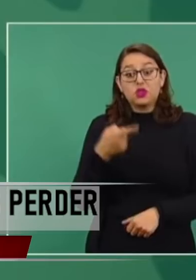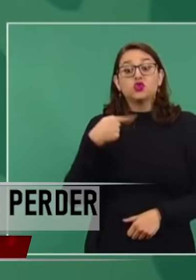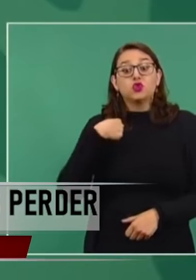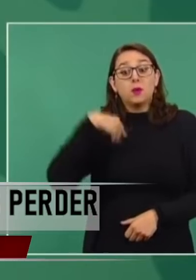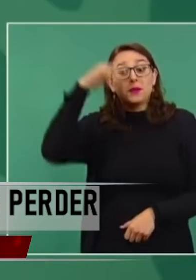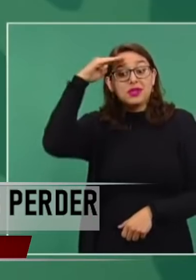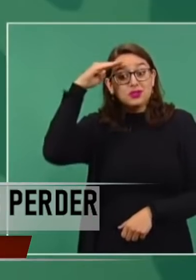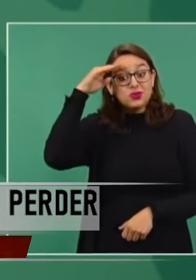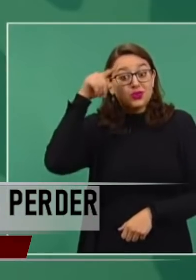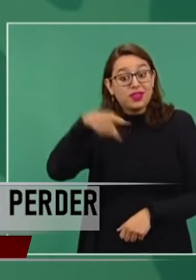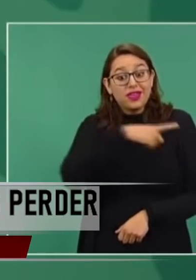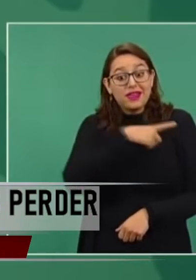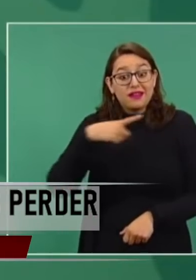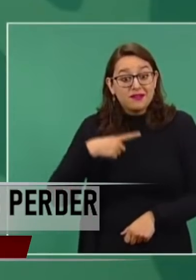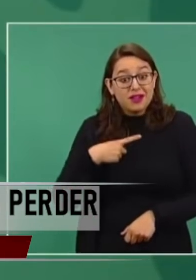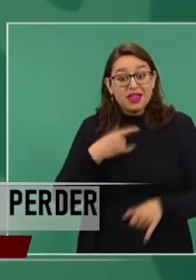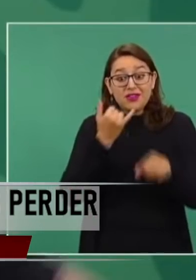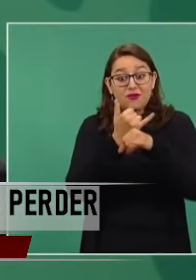el dictamen